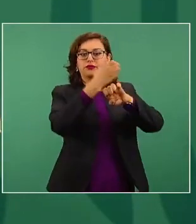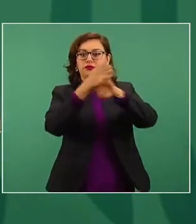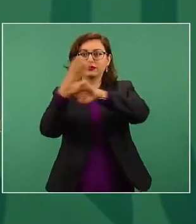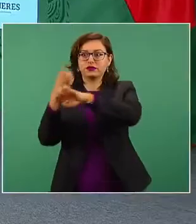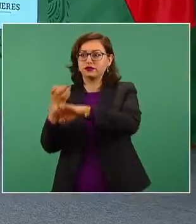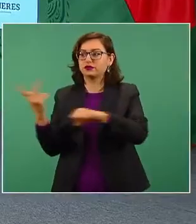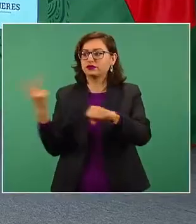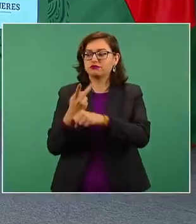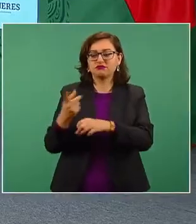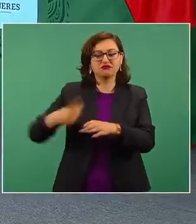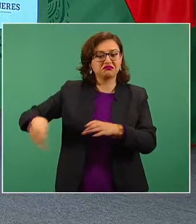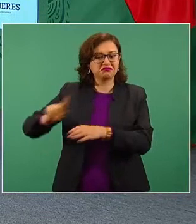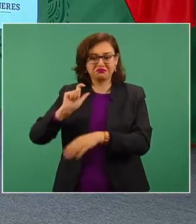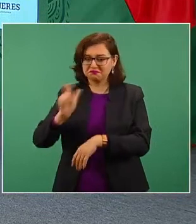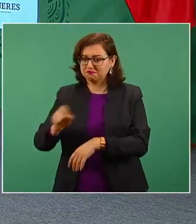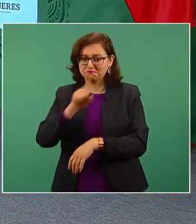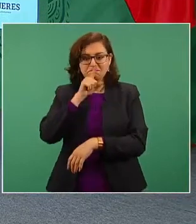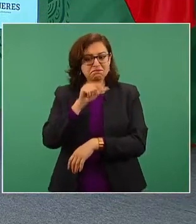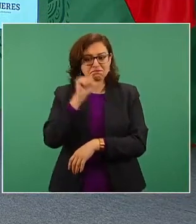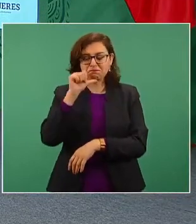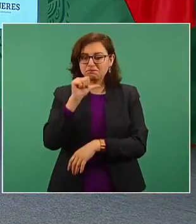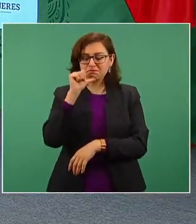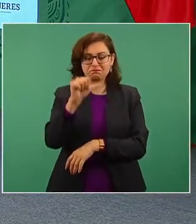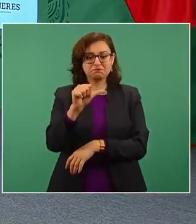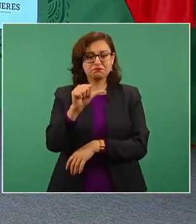son reconocidos ni tampoco